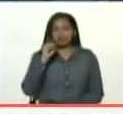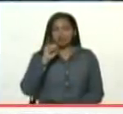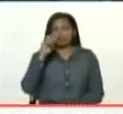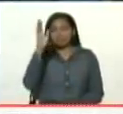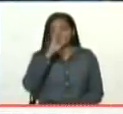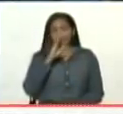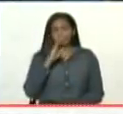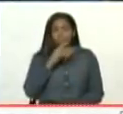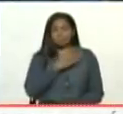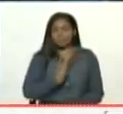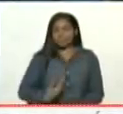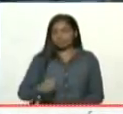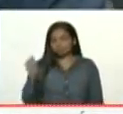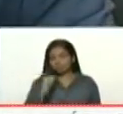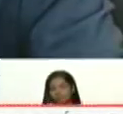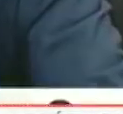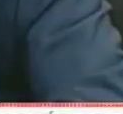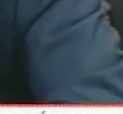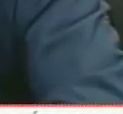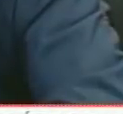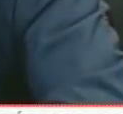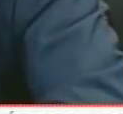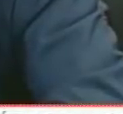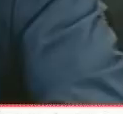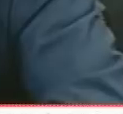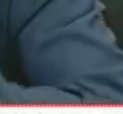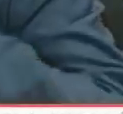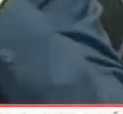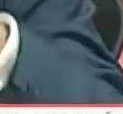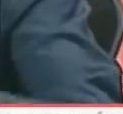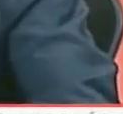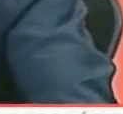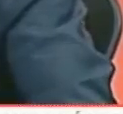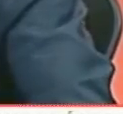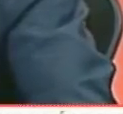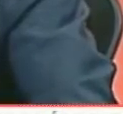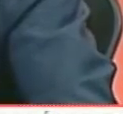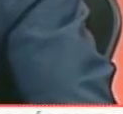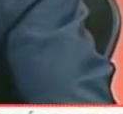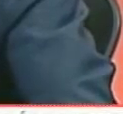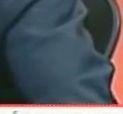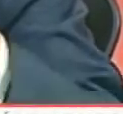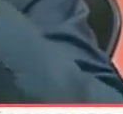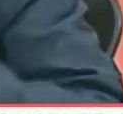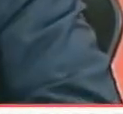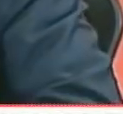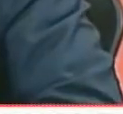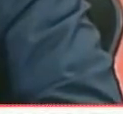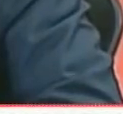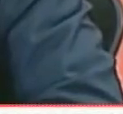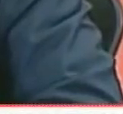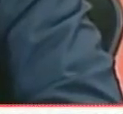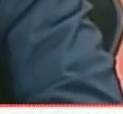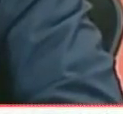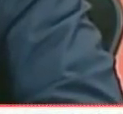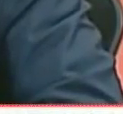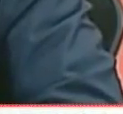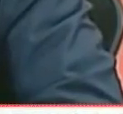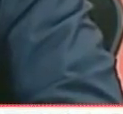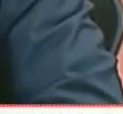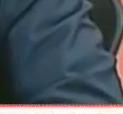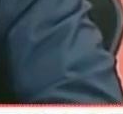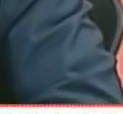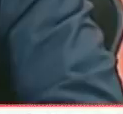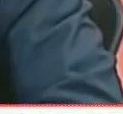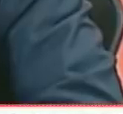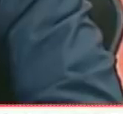las autorizaciones que hemos recibido del Banco Central para lo que es la política del menudeo, nosotros hemos venido abriendo